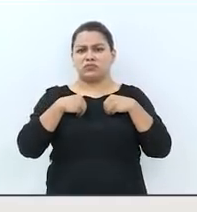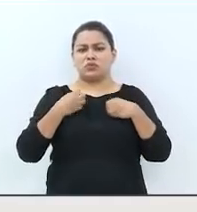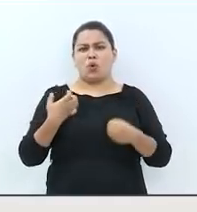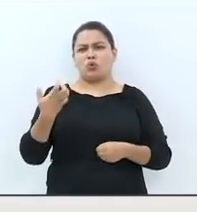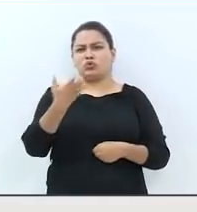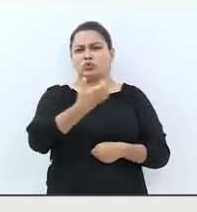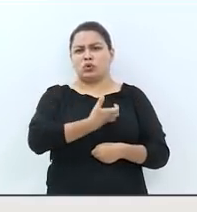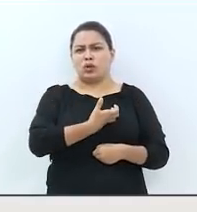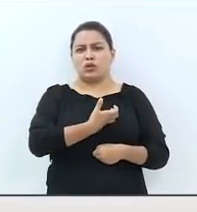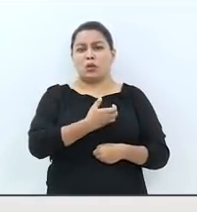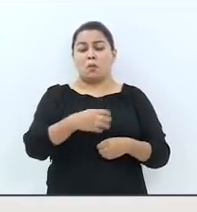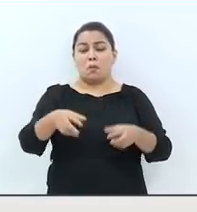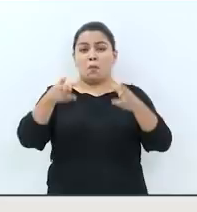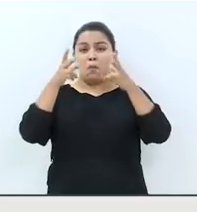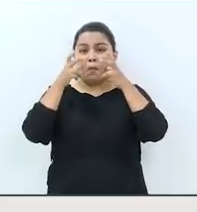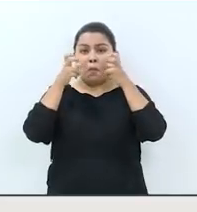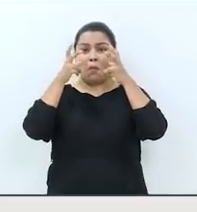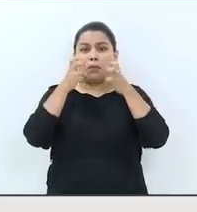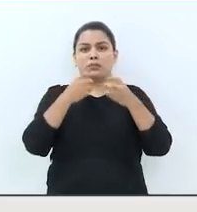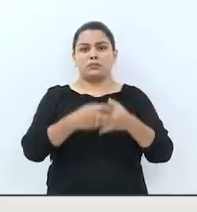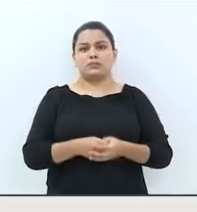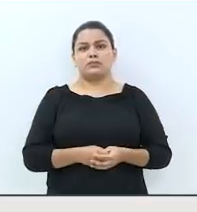pues vivenciar